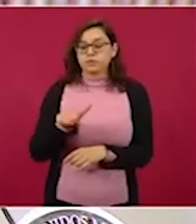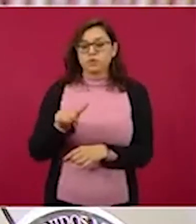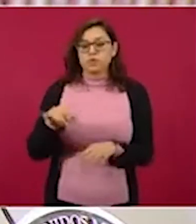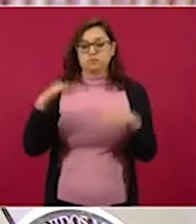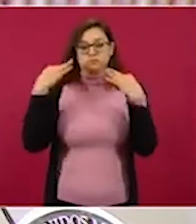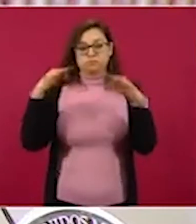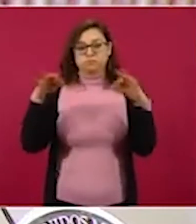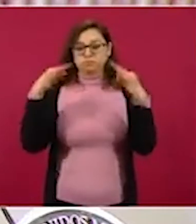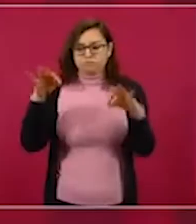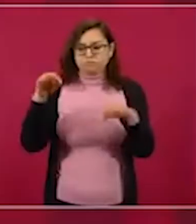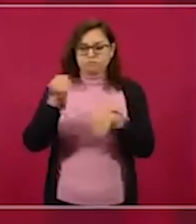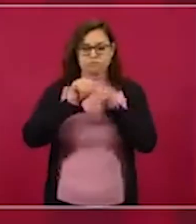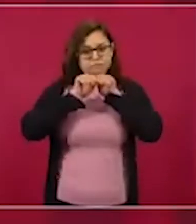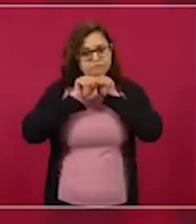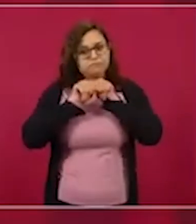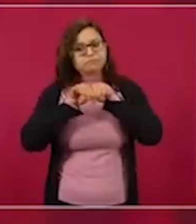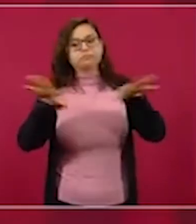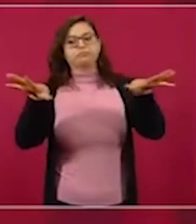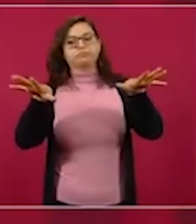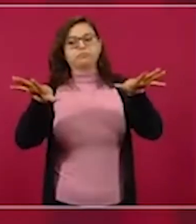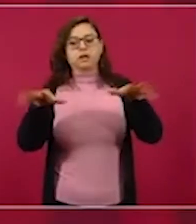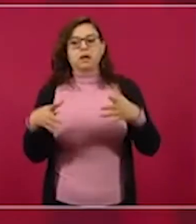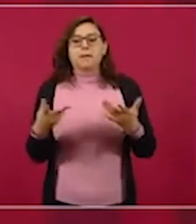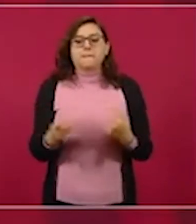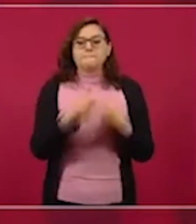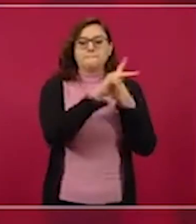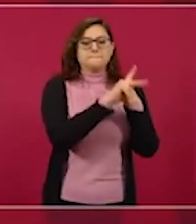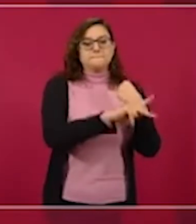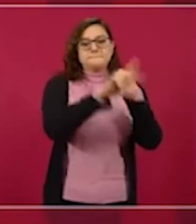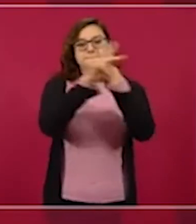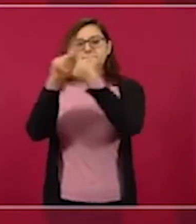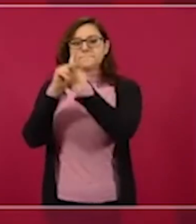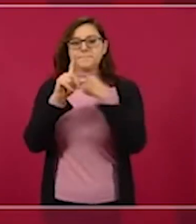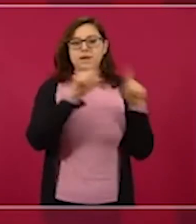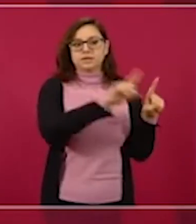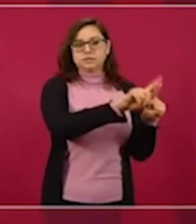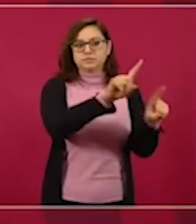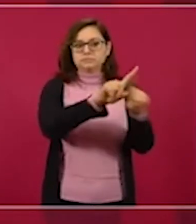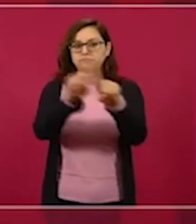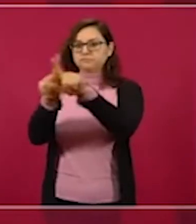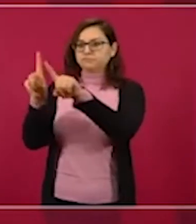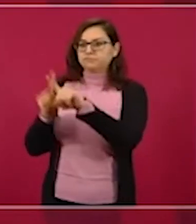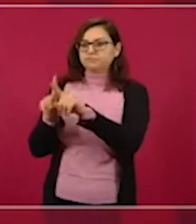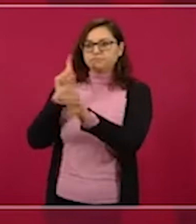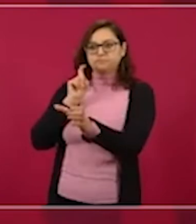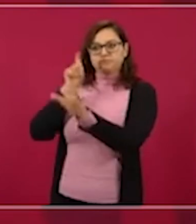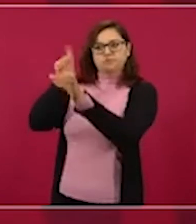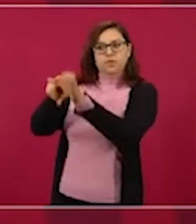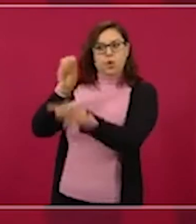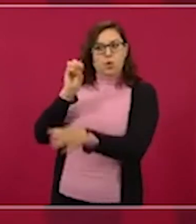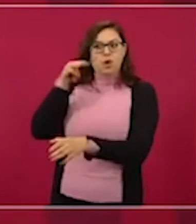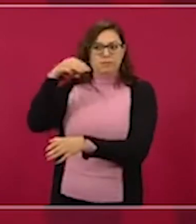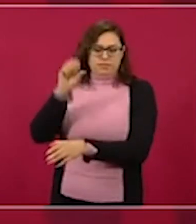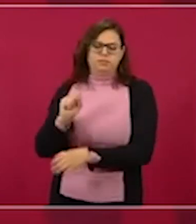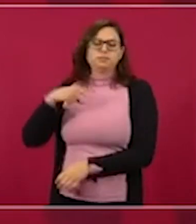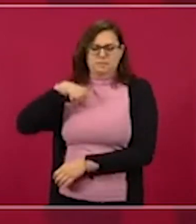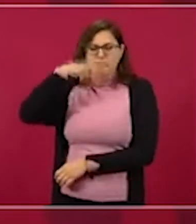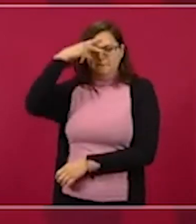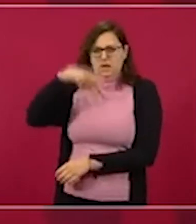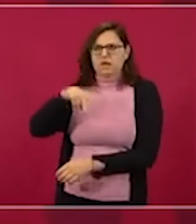por ejes de prioridad máxima a personas mayores de 65 años personal de salud y personas con inmunosupresión